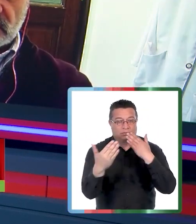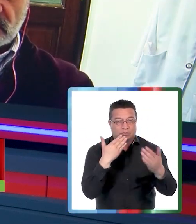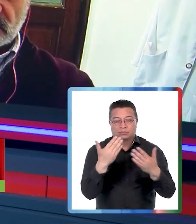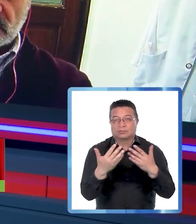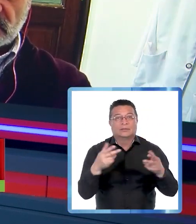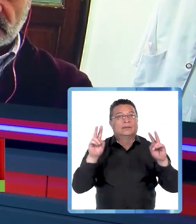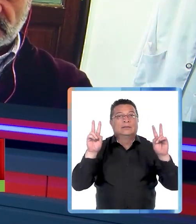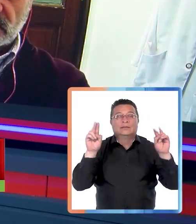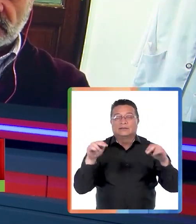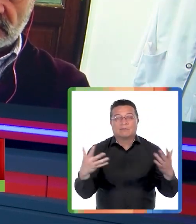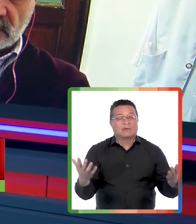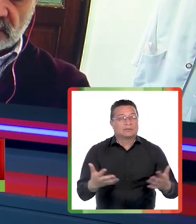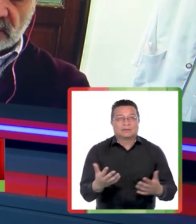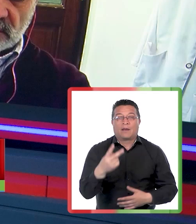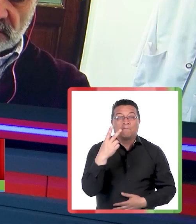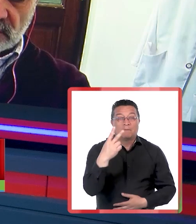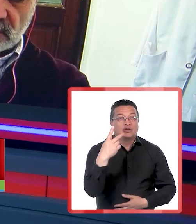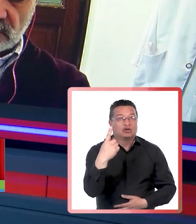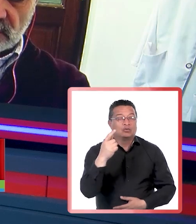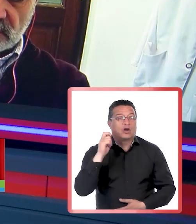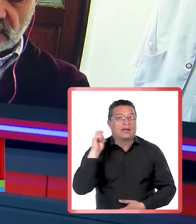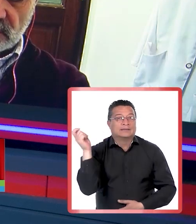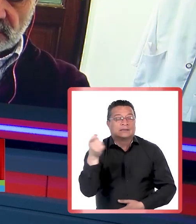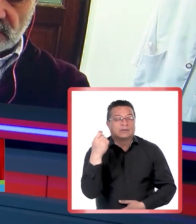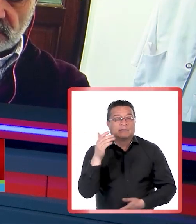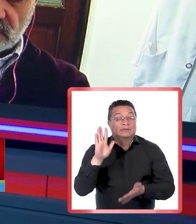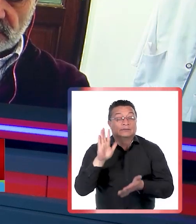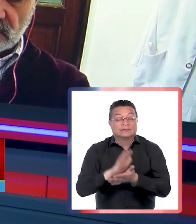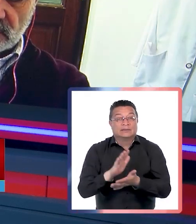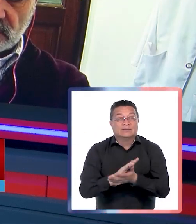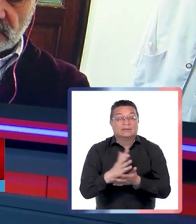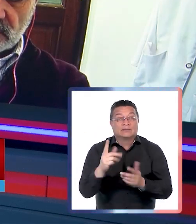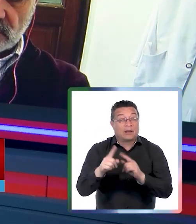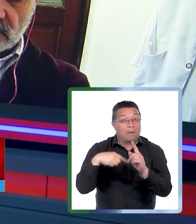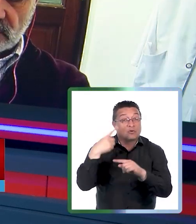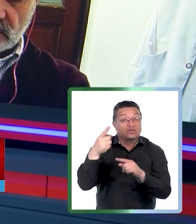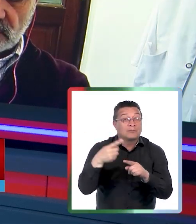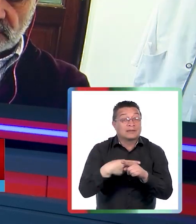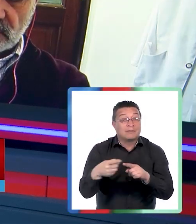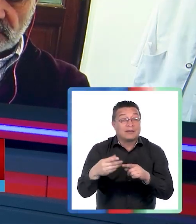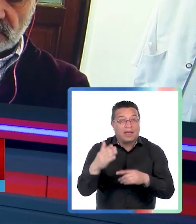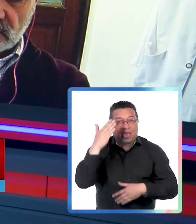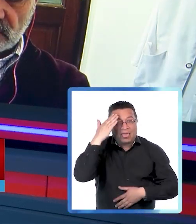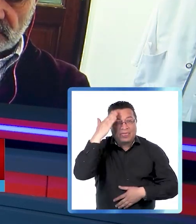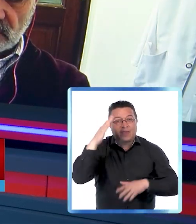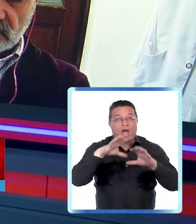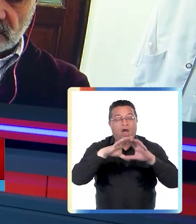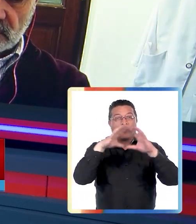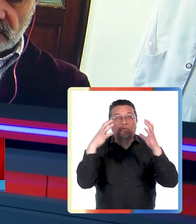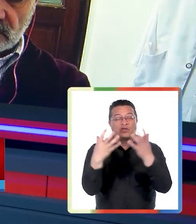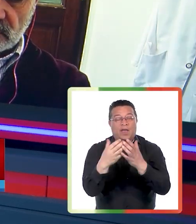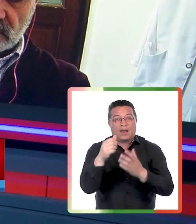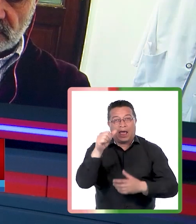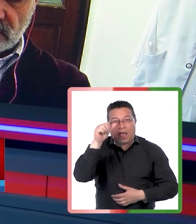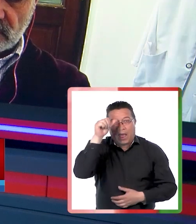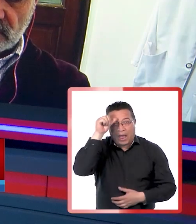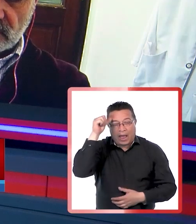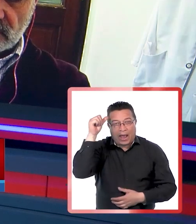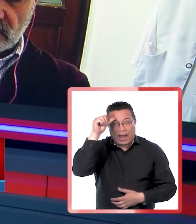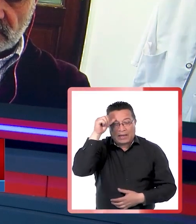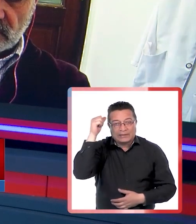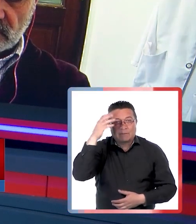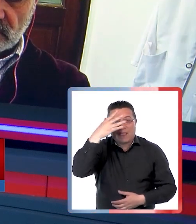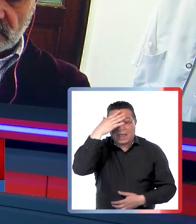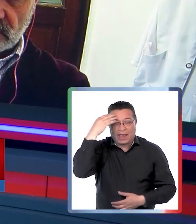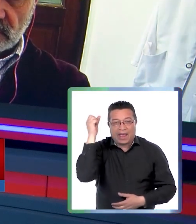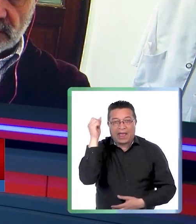que conversar. Vamos a hablar respecto al 21 de septiembre, que se celebra este día, la próxima semana, el Día Mundial del Alzheimer.